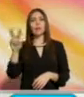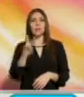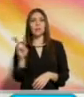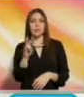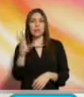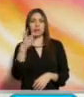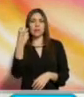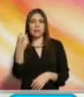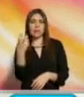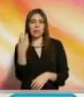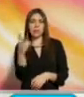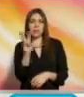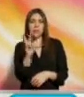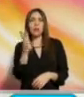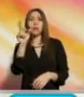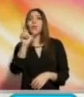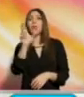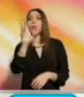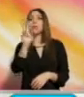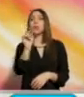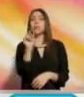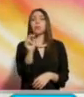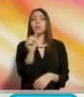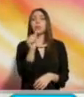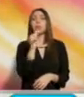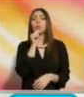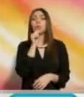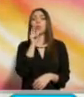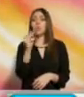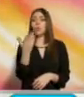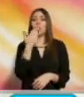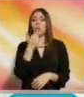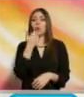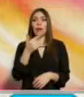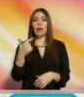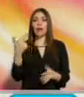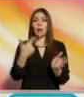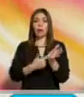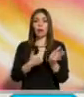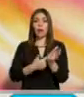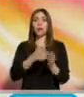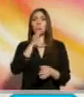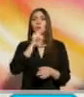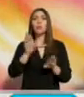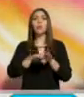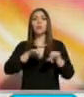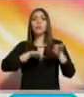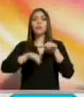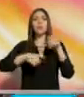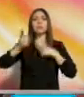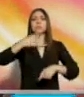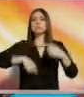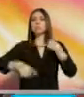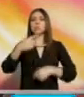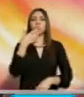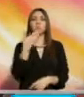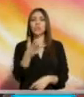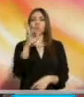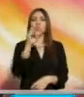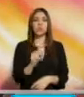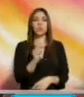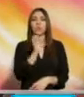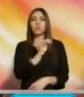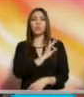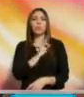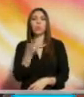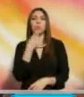liposolubles. Estas vitaminas, al no haber grasas, ¿Grasa? no hay manera de conducción. Entonces, No se metabolizan si no hay no grasas. podemos